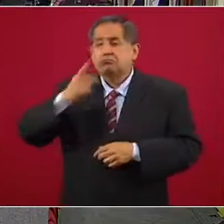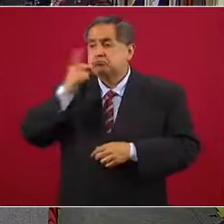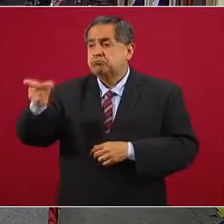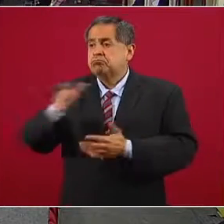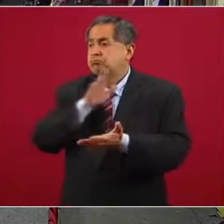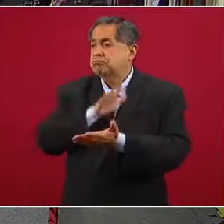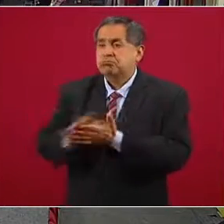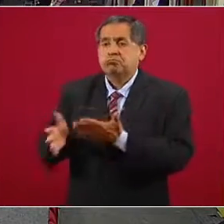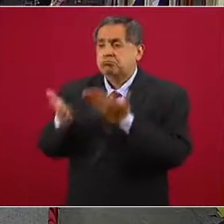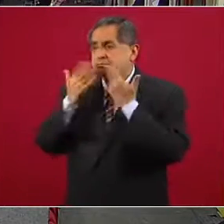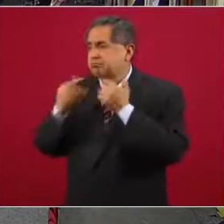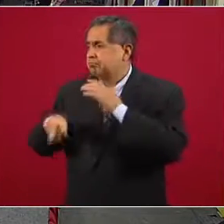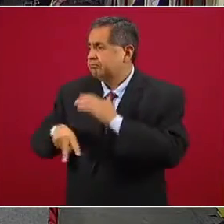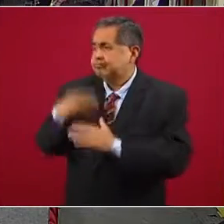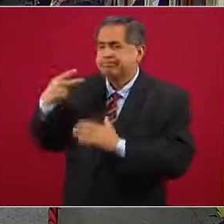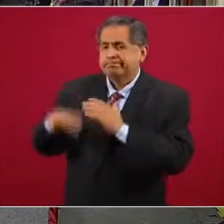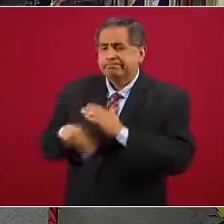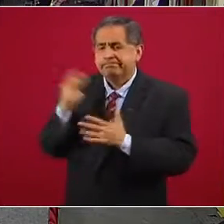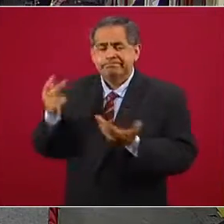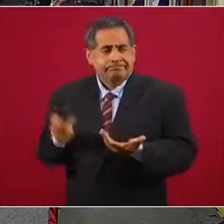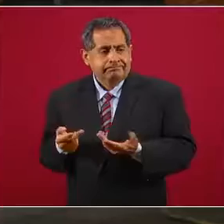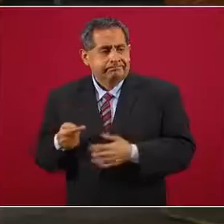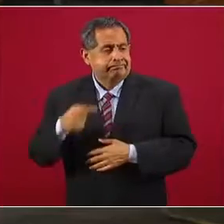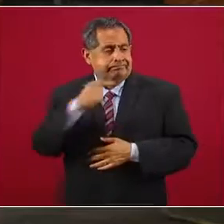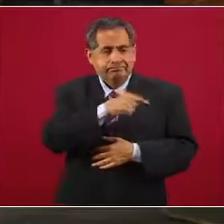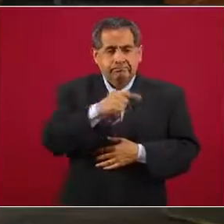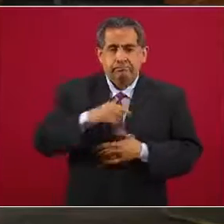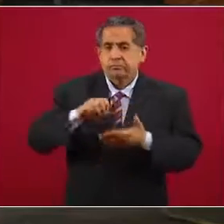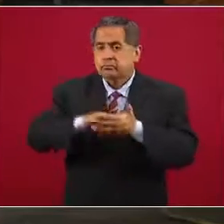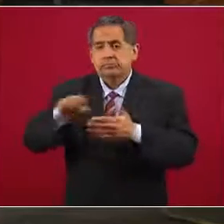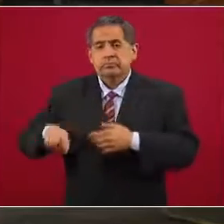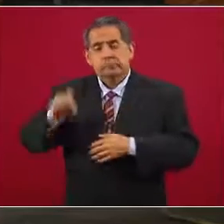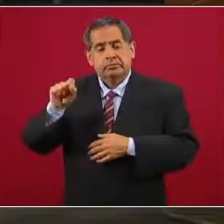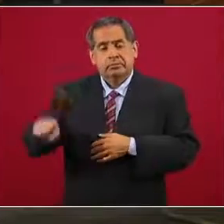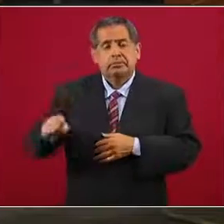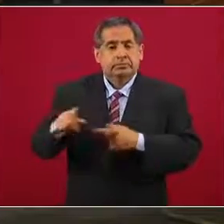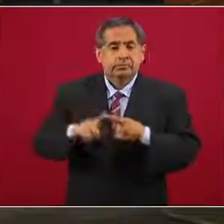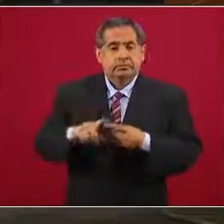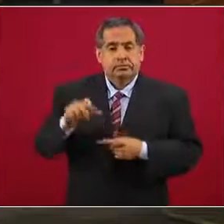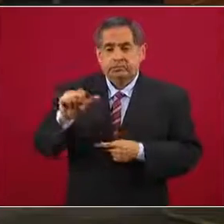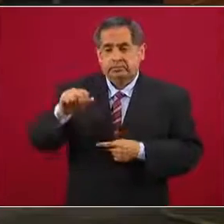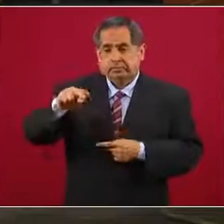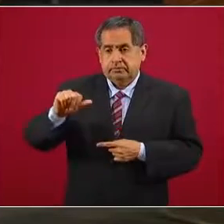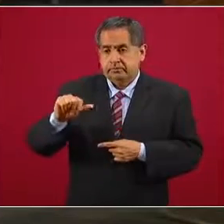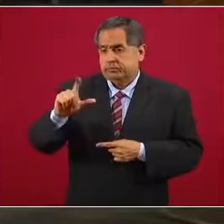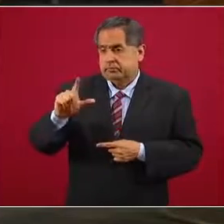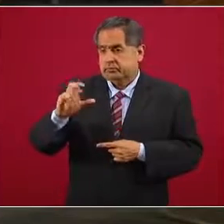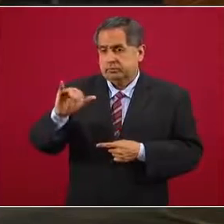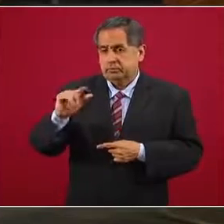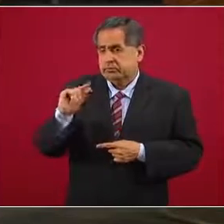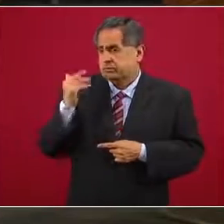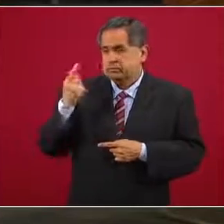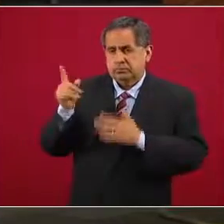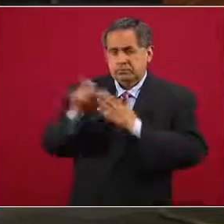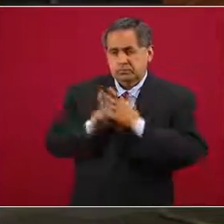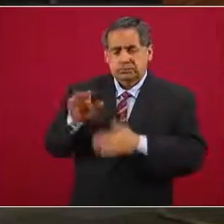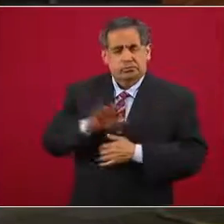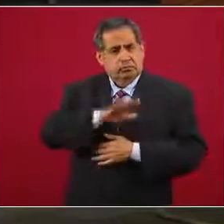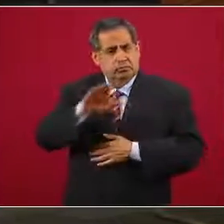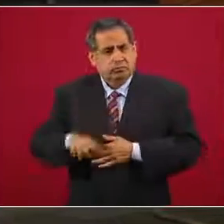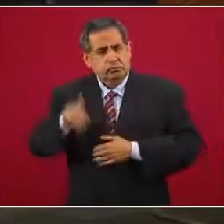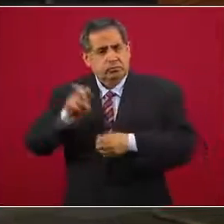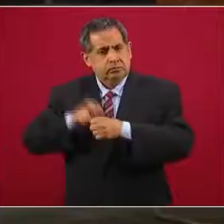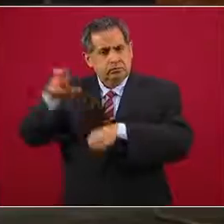nuevo, y no solamente es la oposición, hay casos como por ejemplo el de Ana Lucía, que hace un mes falleció